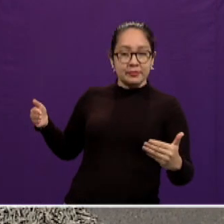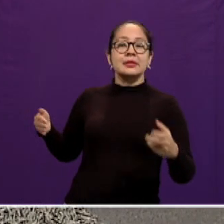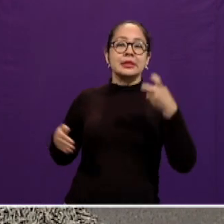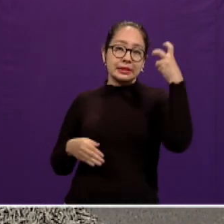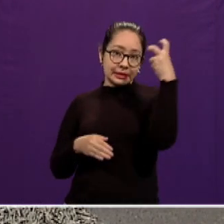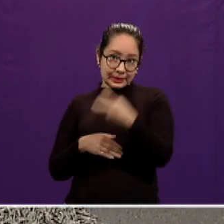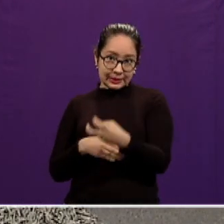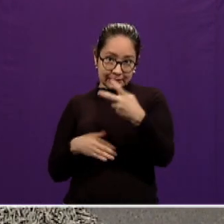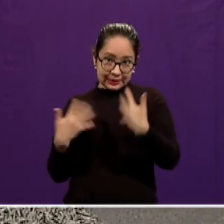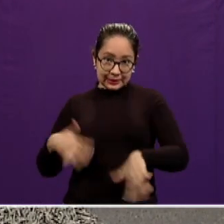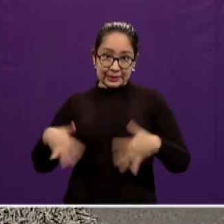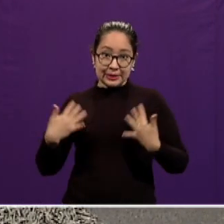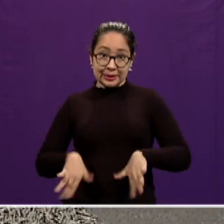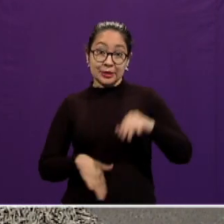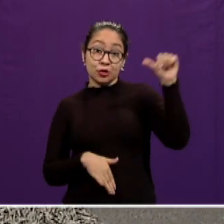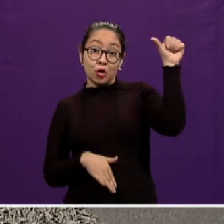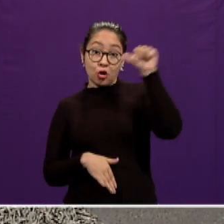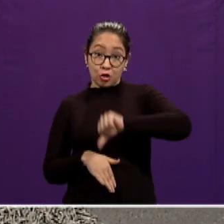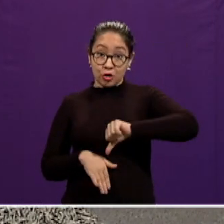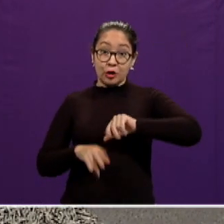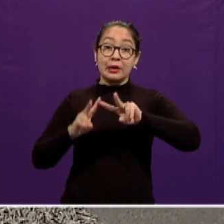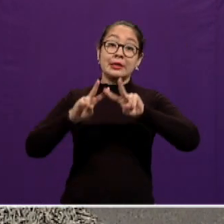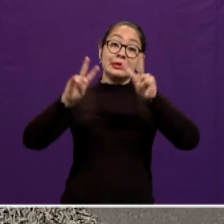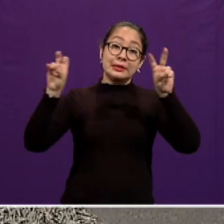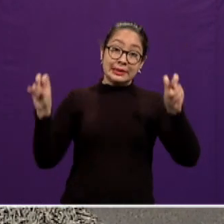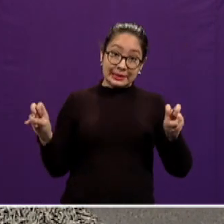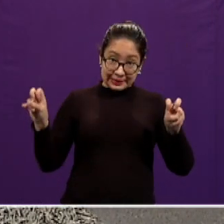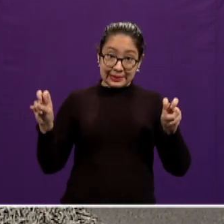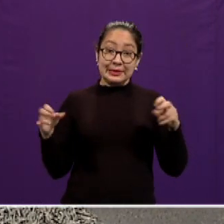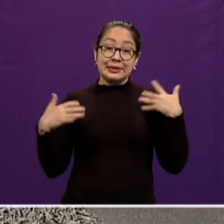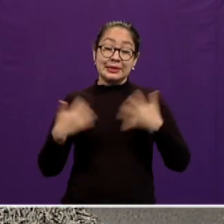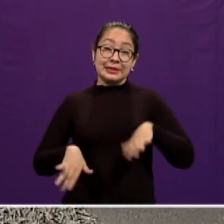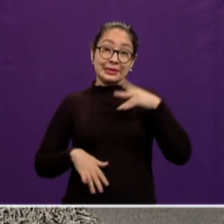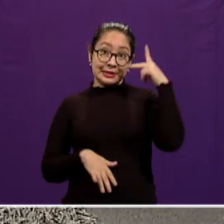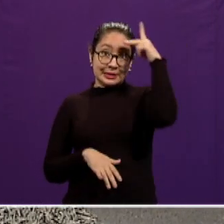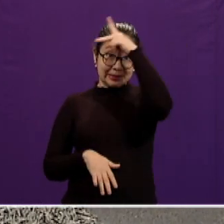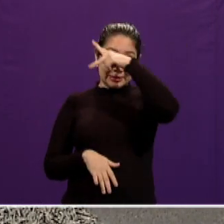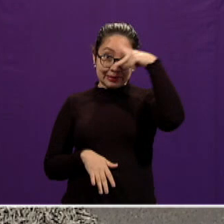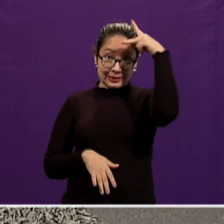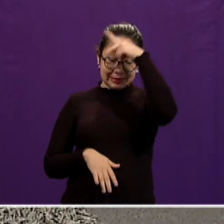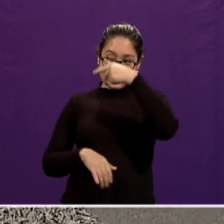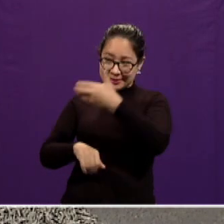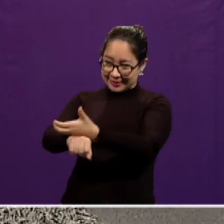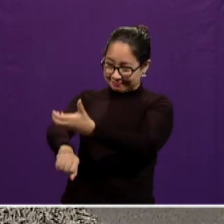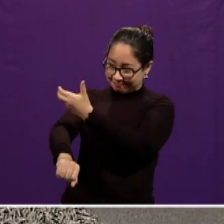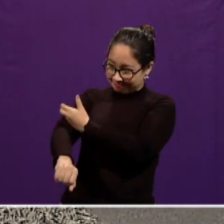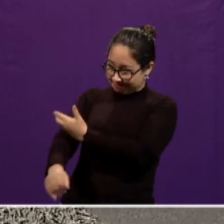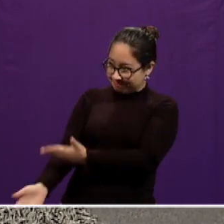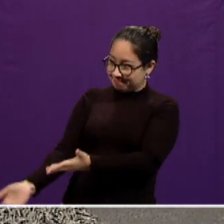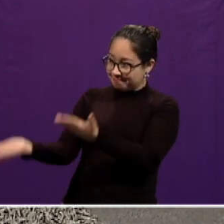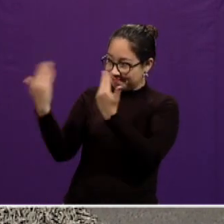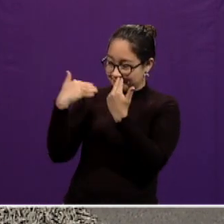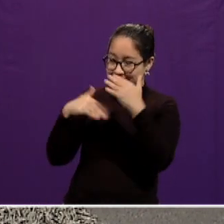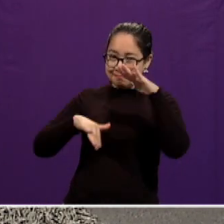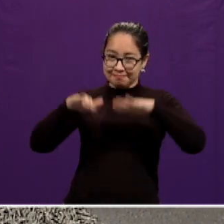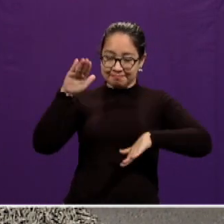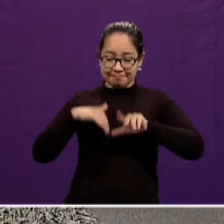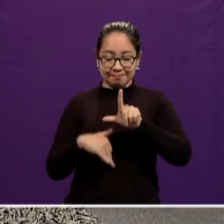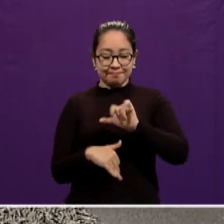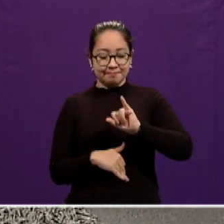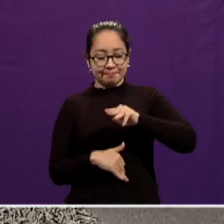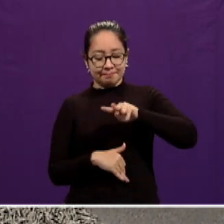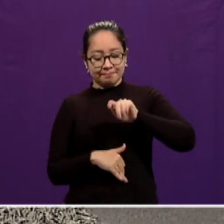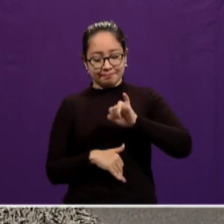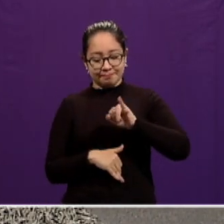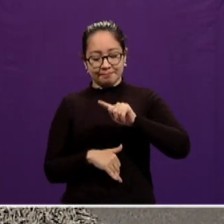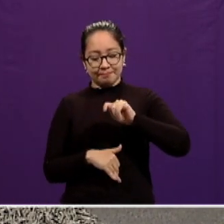con Gilda Jiménez, psicóloga, y que hoy nos está acompañando y que ya estábamos diciendo, bueno, el hecho de los límites,